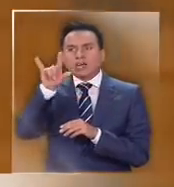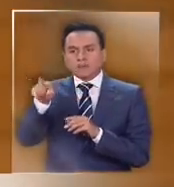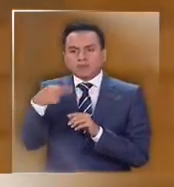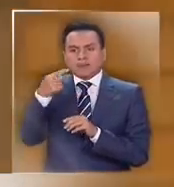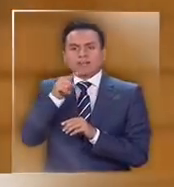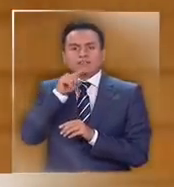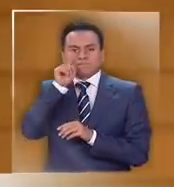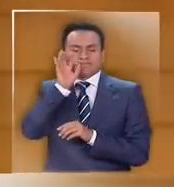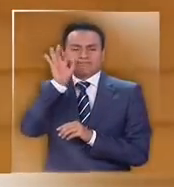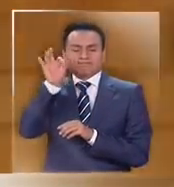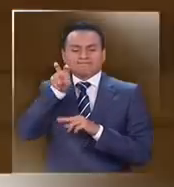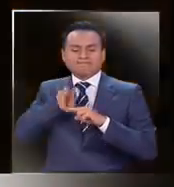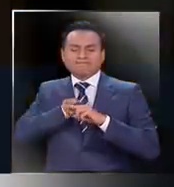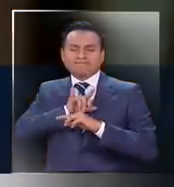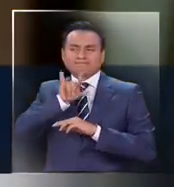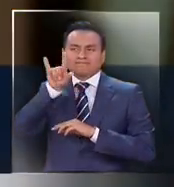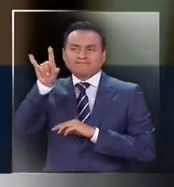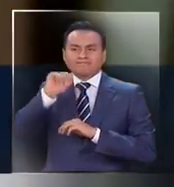primera clase.